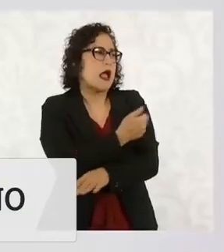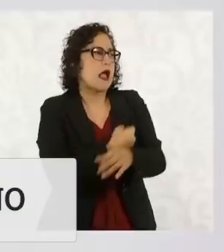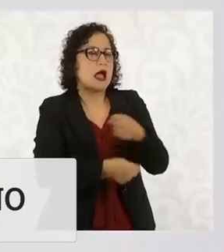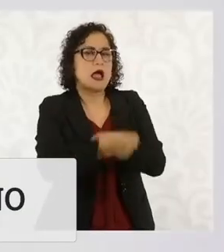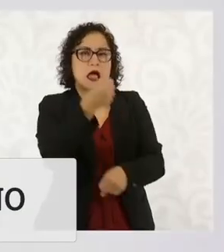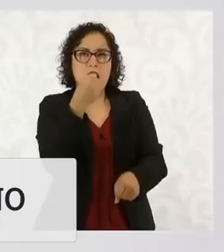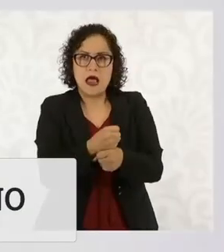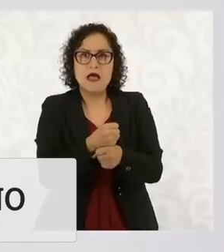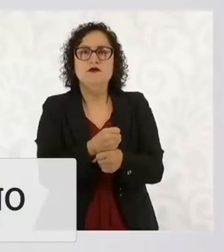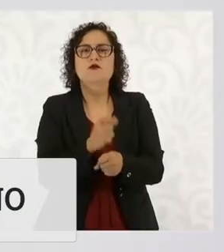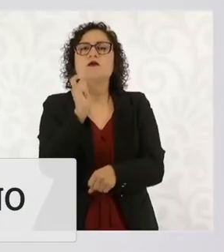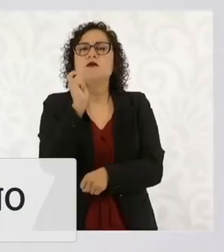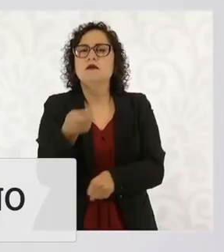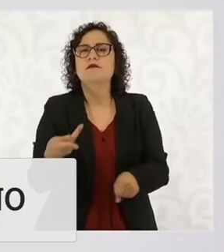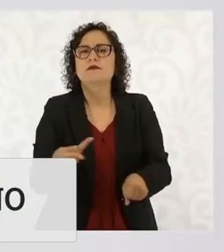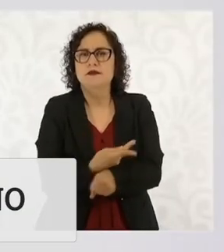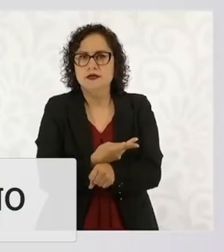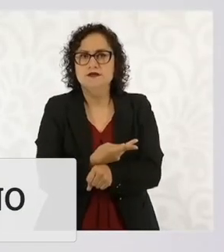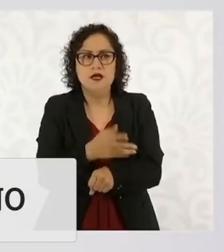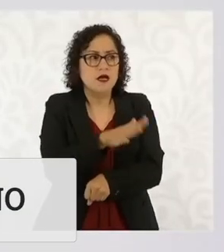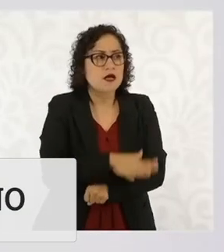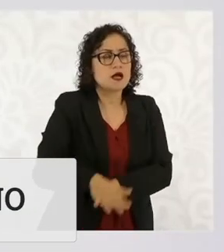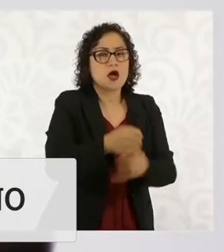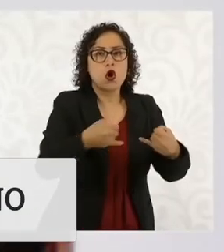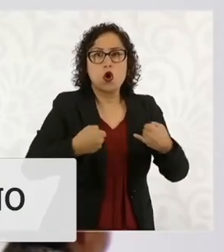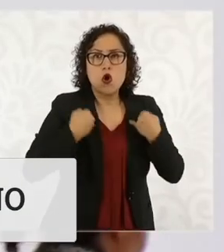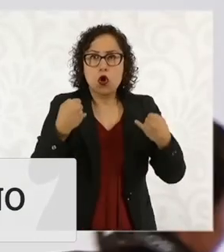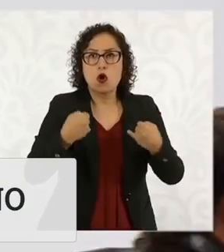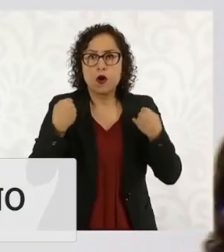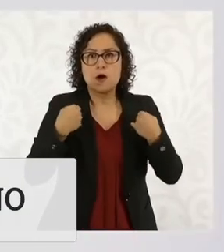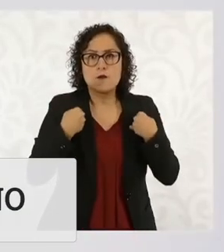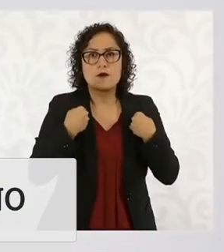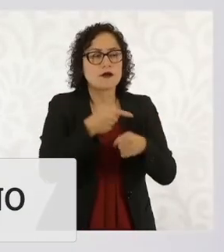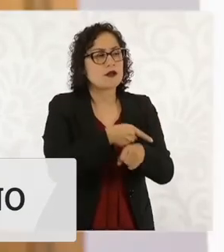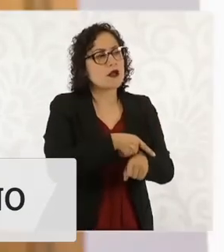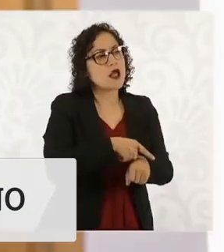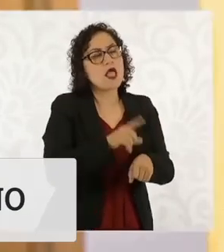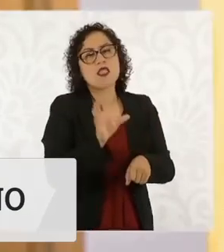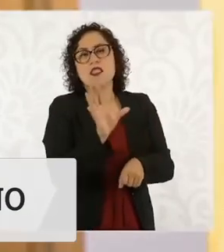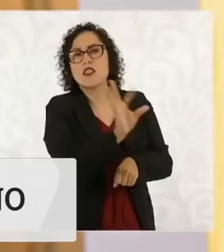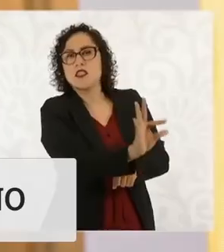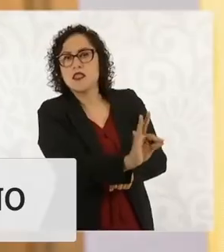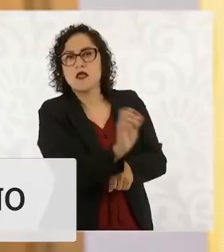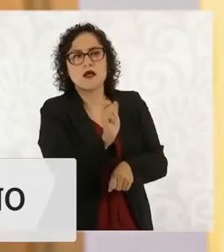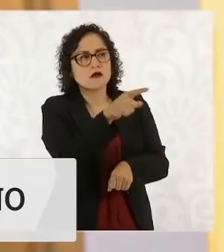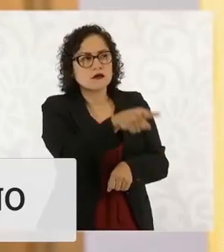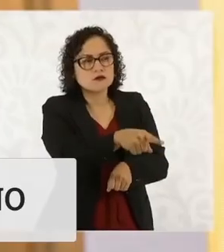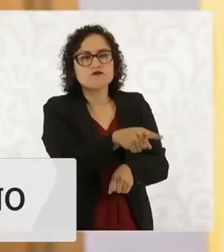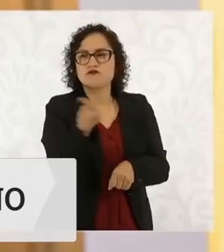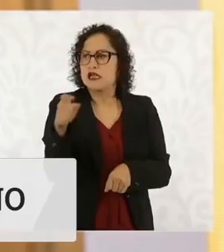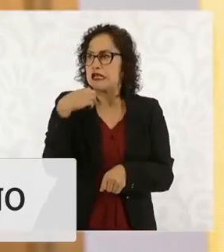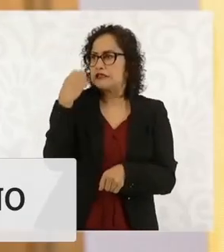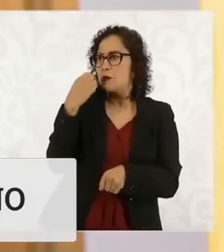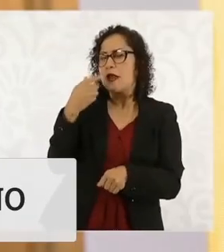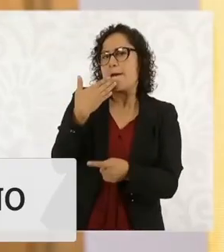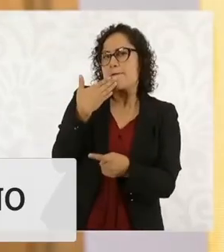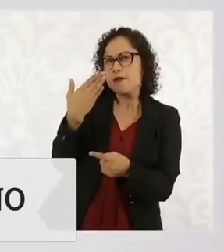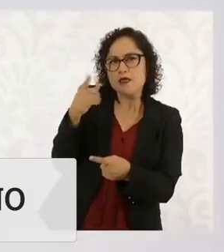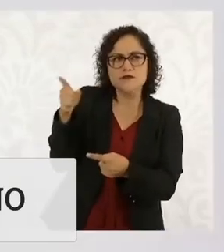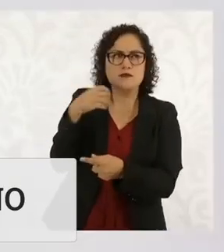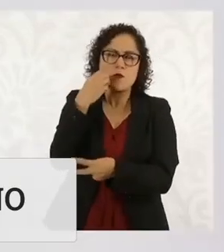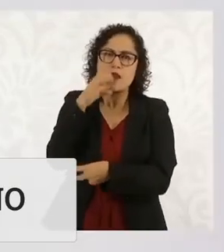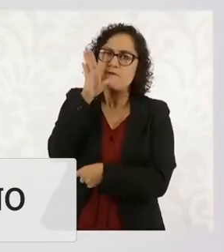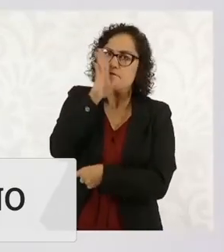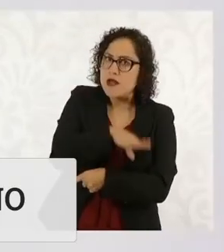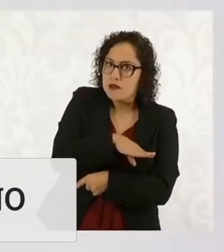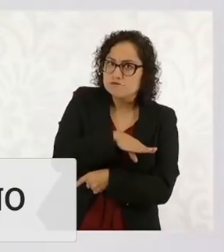anteriores, que las y los adolescentes se les hacía creer que había buenas y malas escuelas y